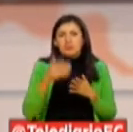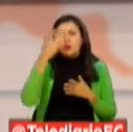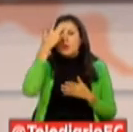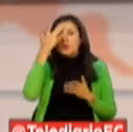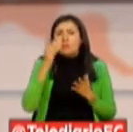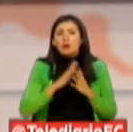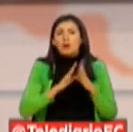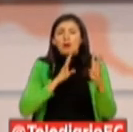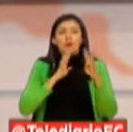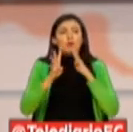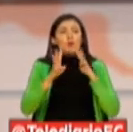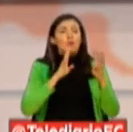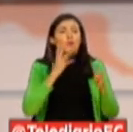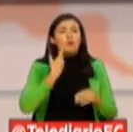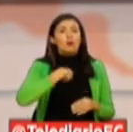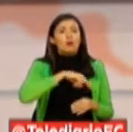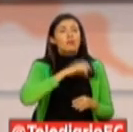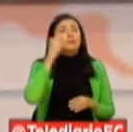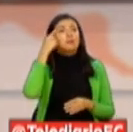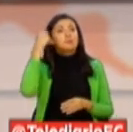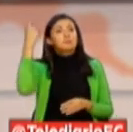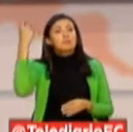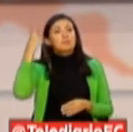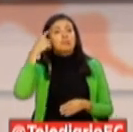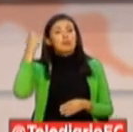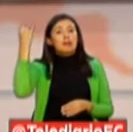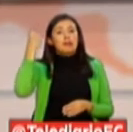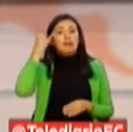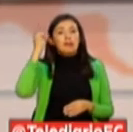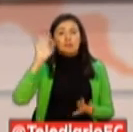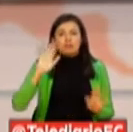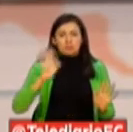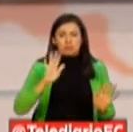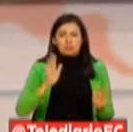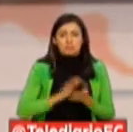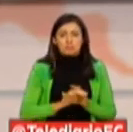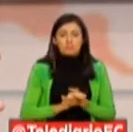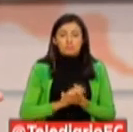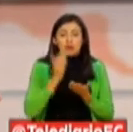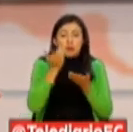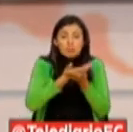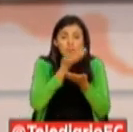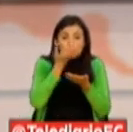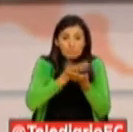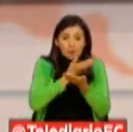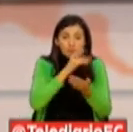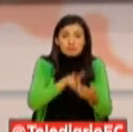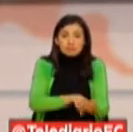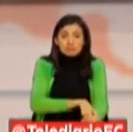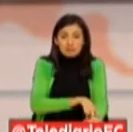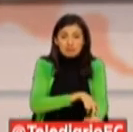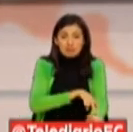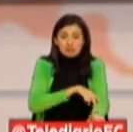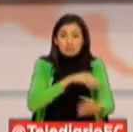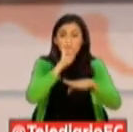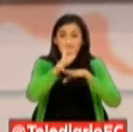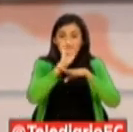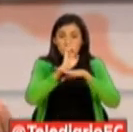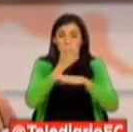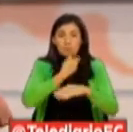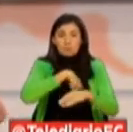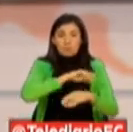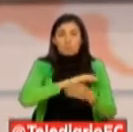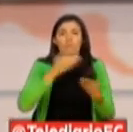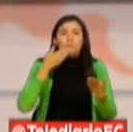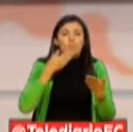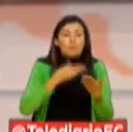para hablar de nosotros, inventar cosas? No. Los platos tradicionales prehispánicos del